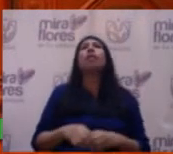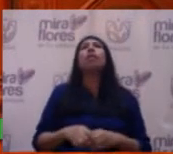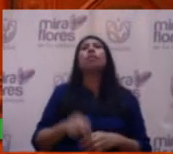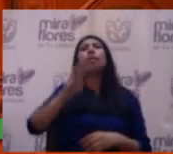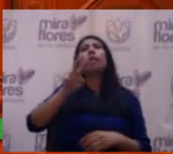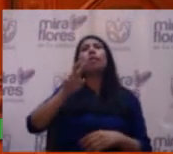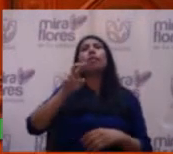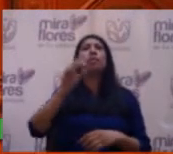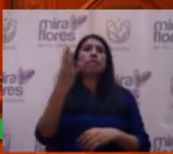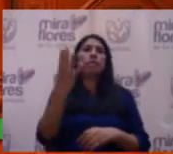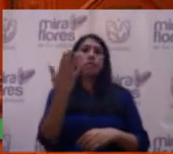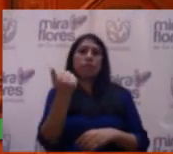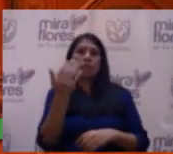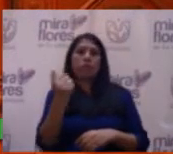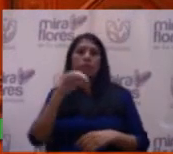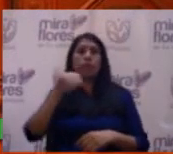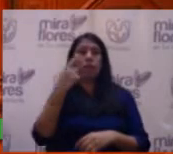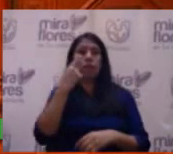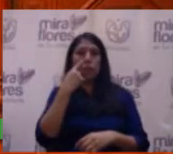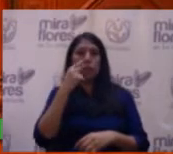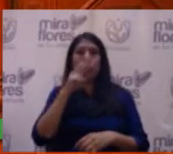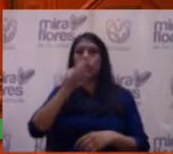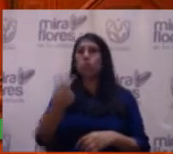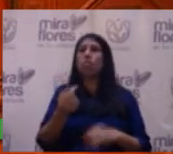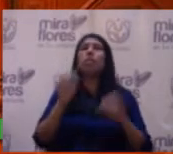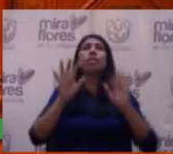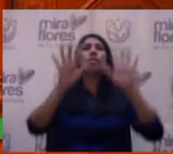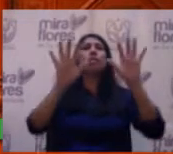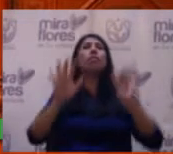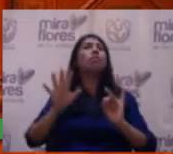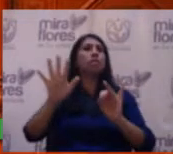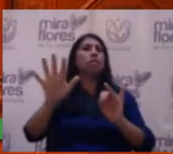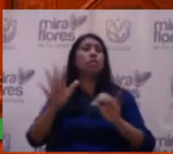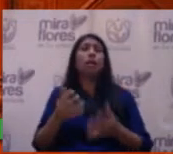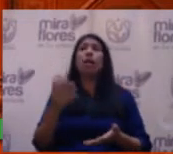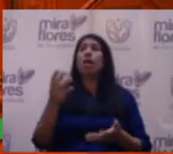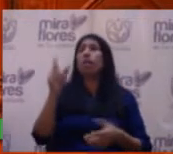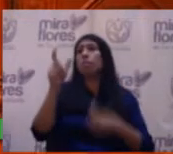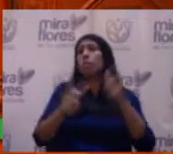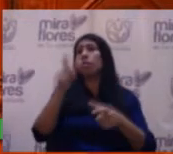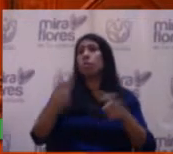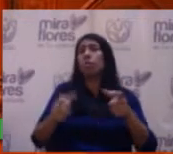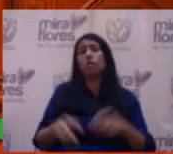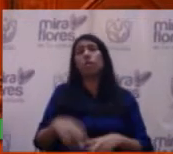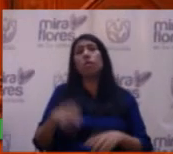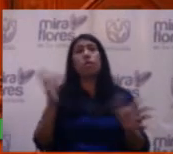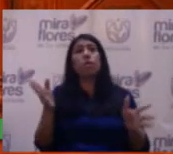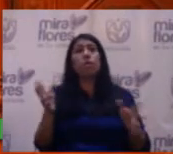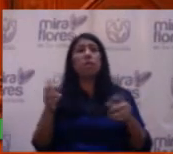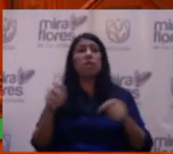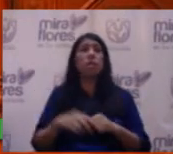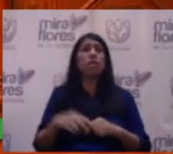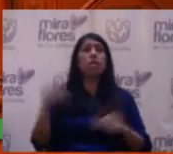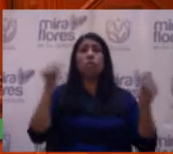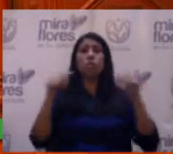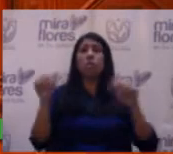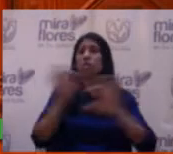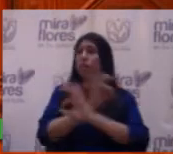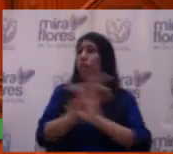año 2017. Aquellos miembros del consejo que tengan alguna observación pueden expresarla en estos momentos. Si no